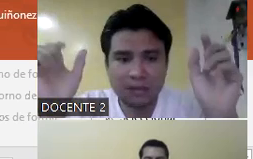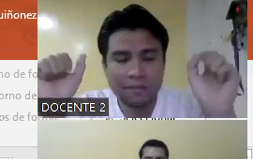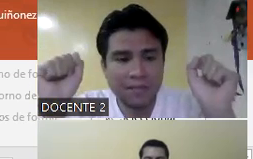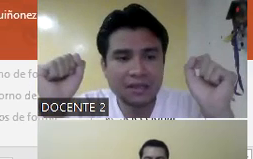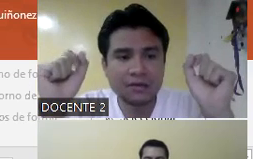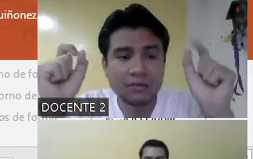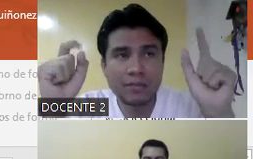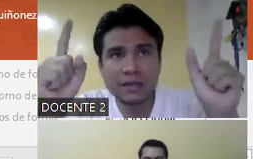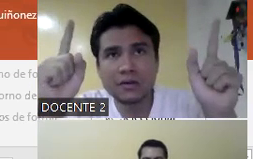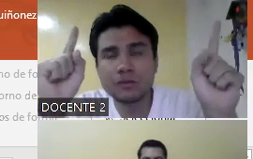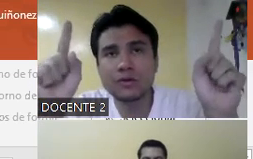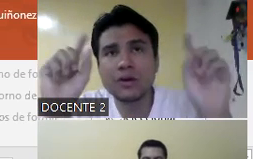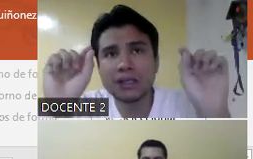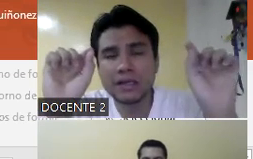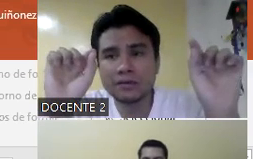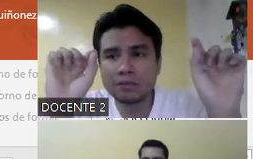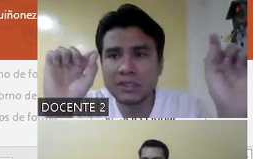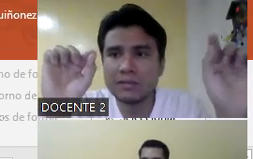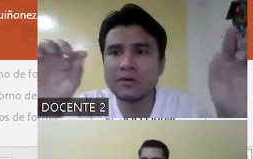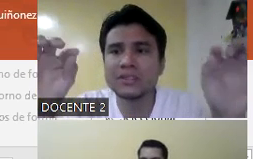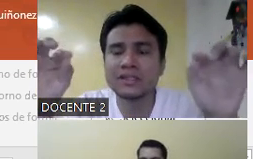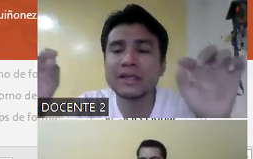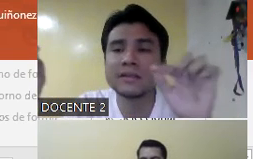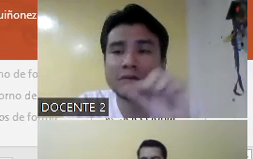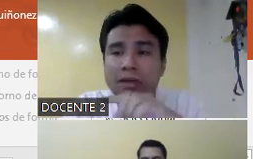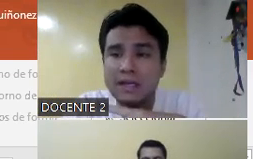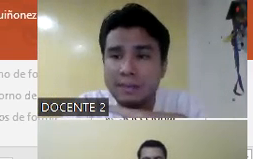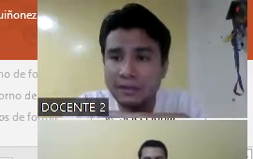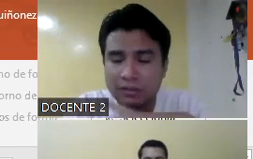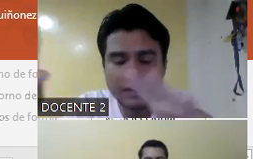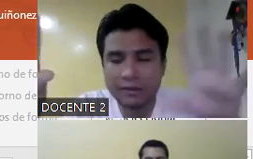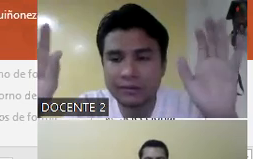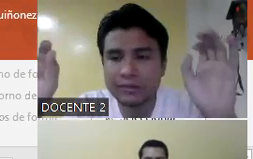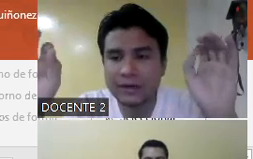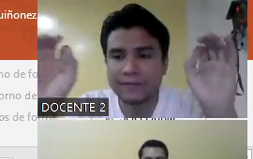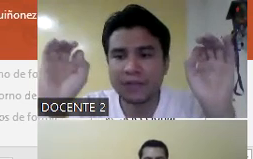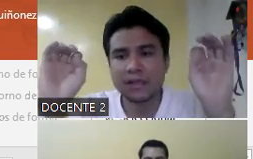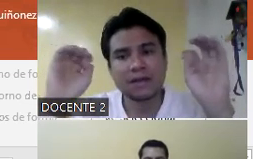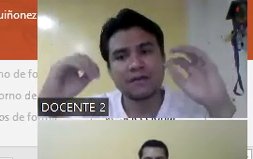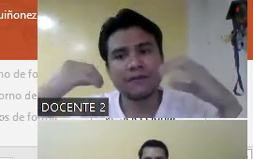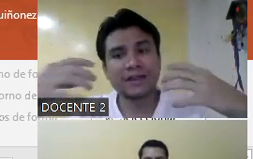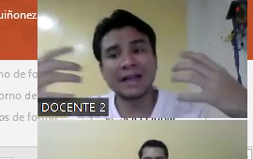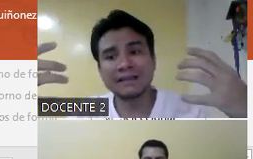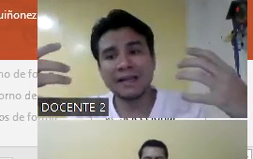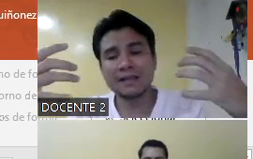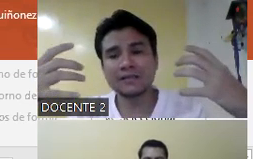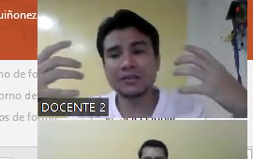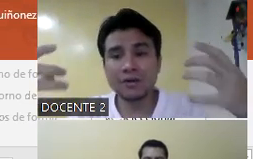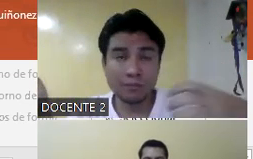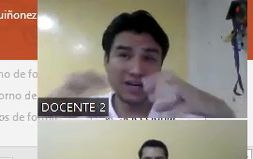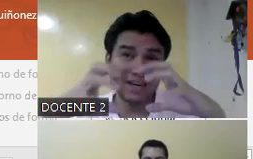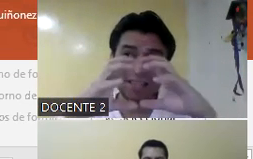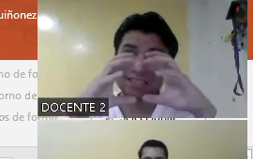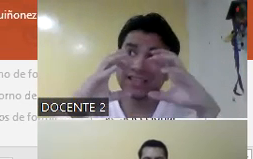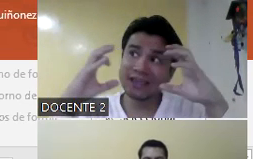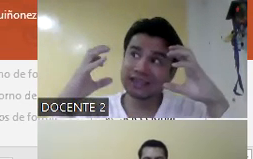noticias de que un médico murió en tal hospital por inyectarse un medicamento, tal vez lo escucharon. Fue tanta la